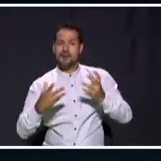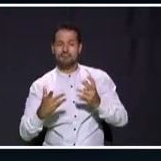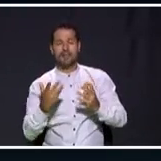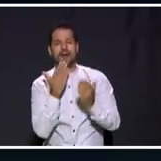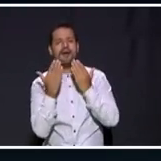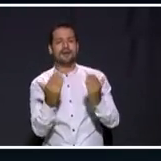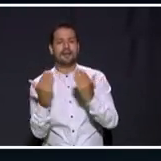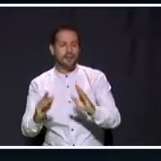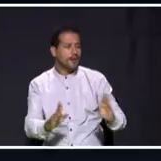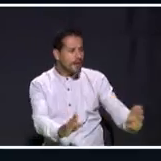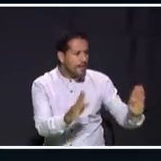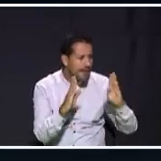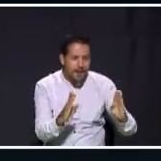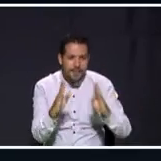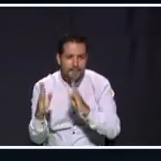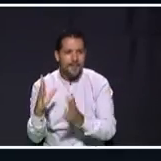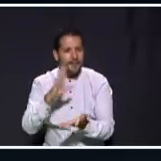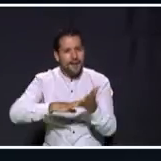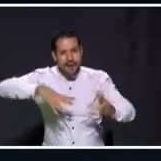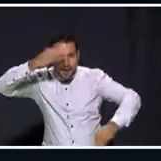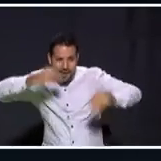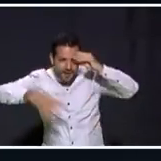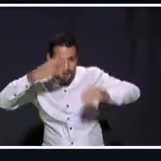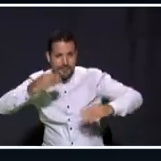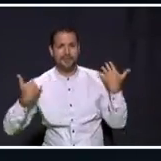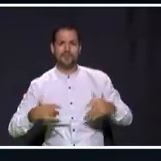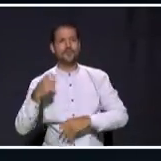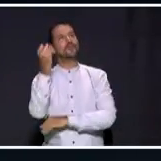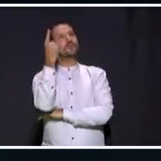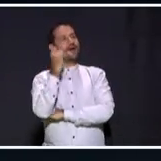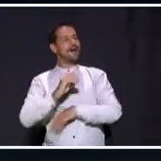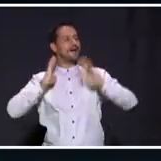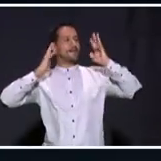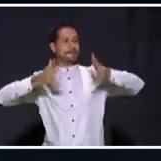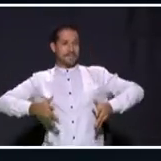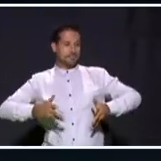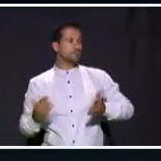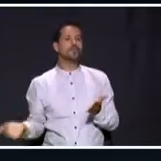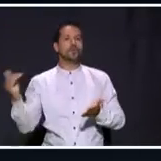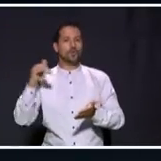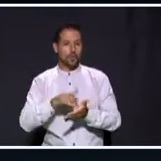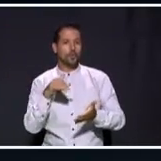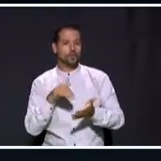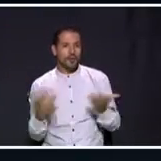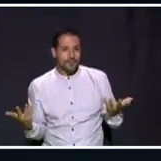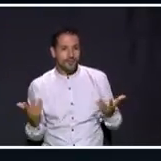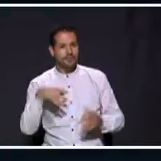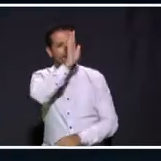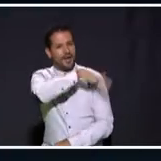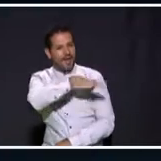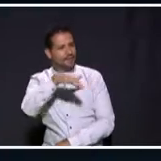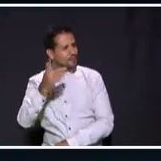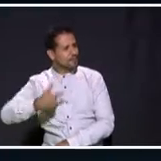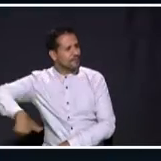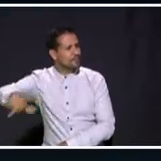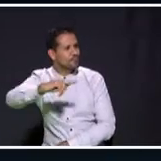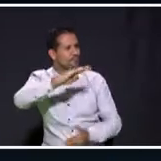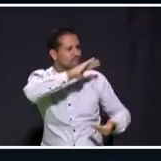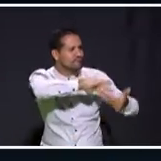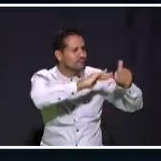aprender y entender y aquí estamos nuevamente le cumplimos antioquia a sus comunidades